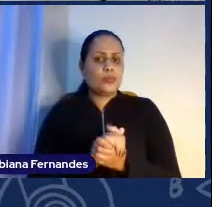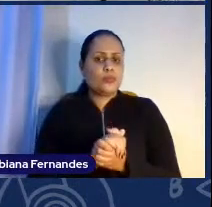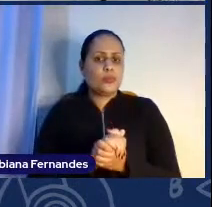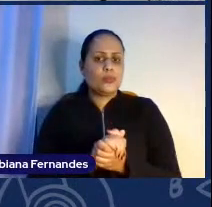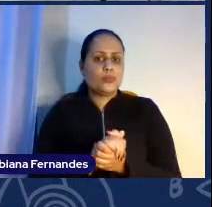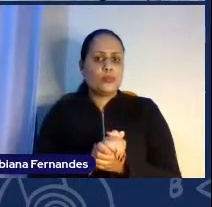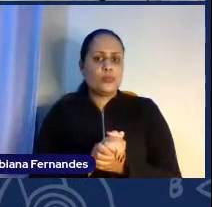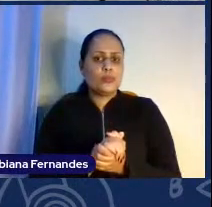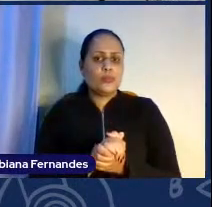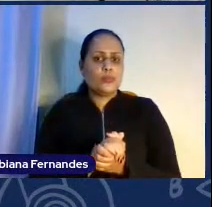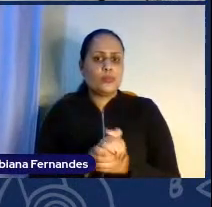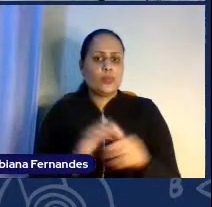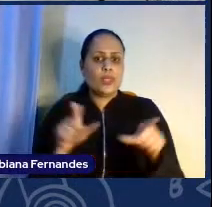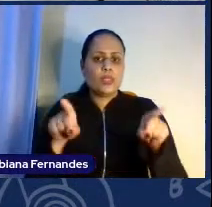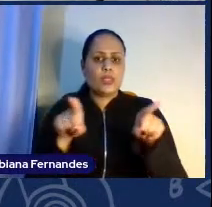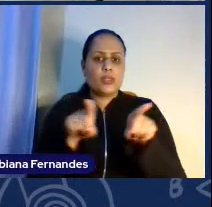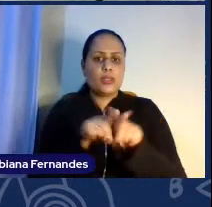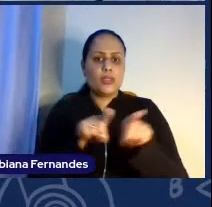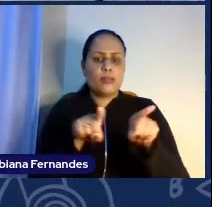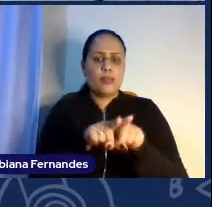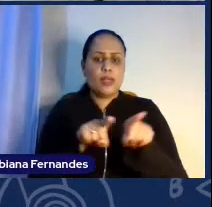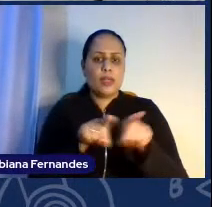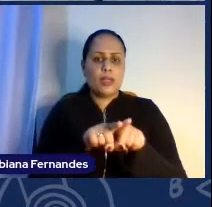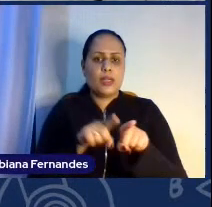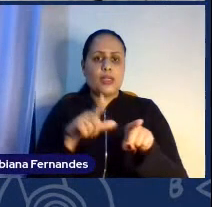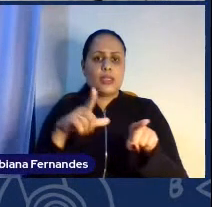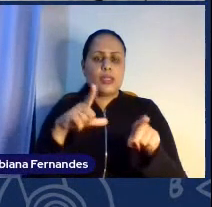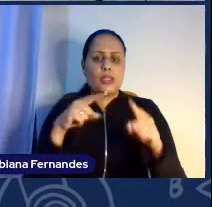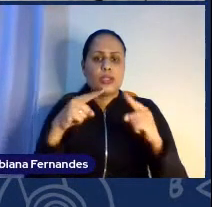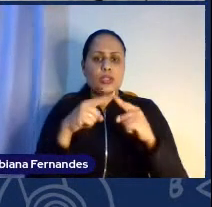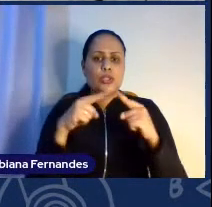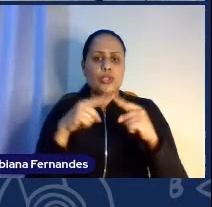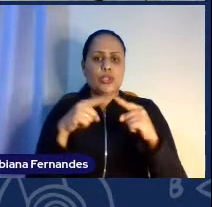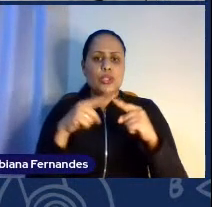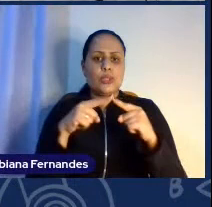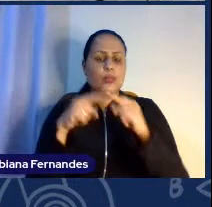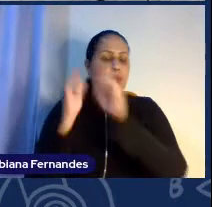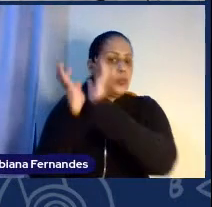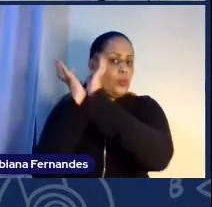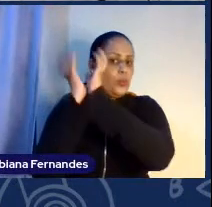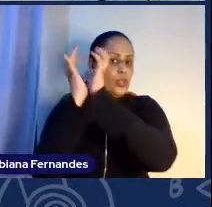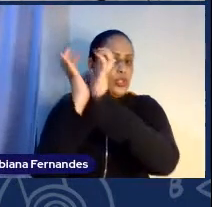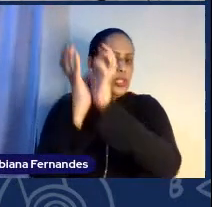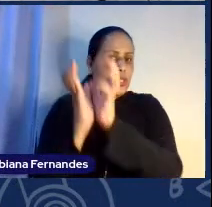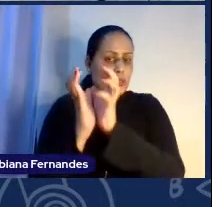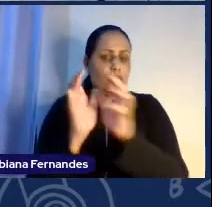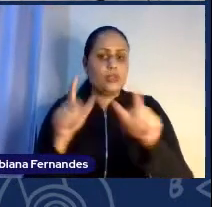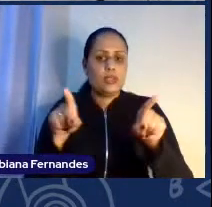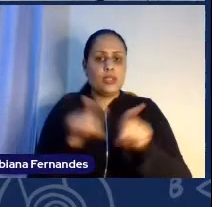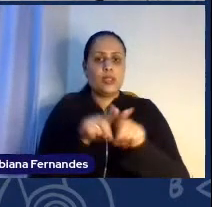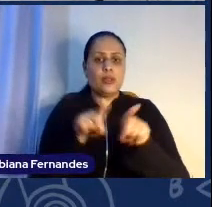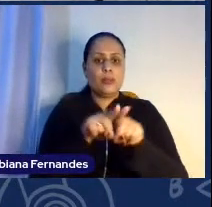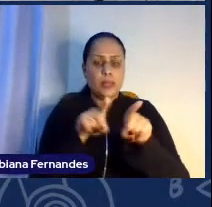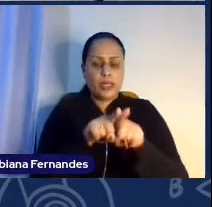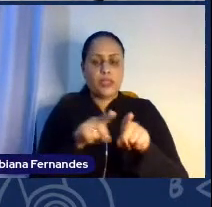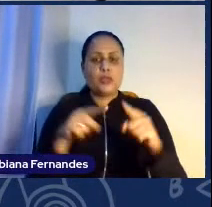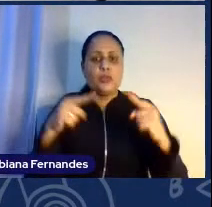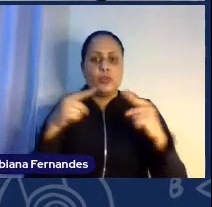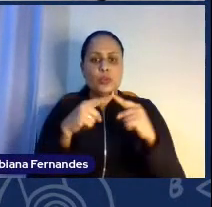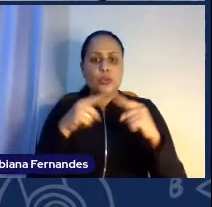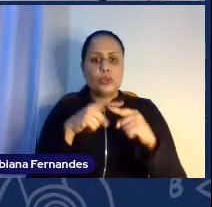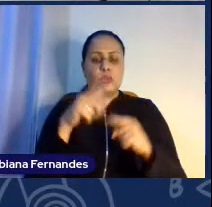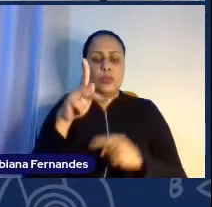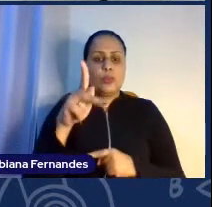También hay factores de tipo prenatal, es decir, durante la gestación,